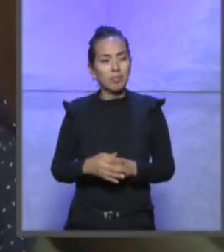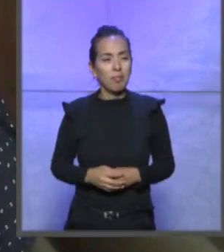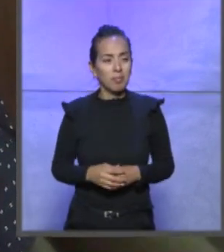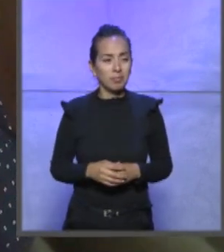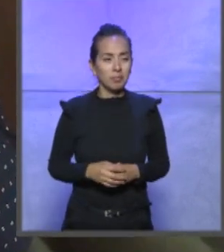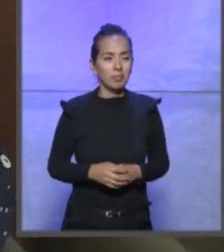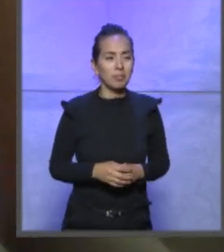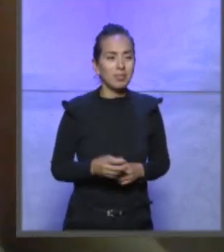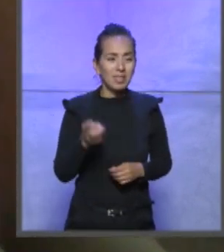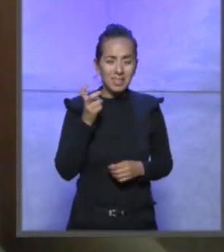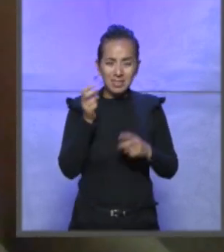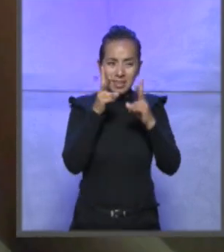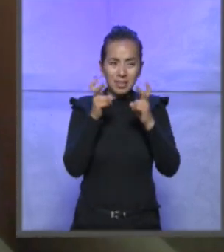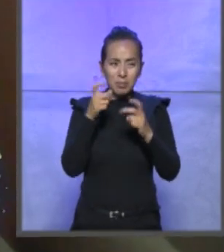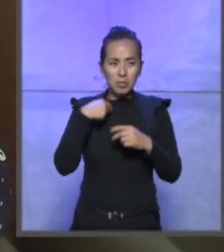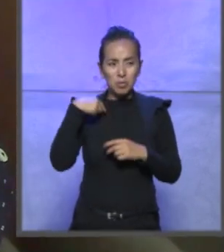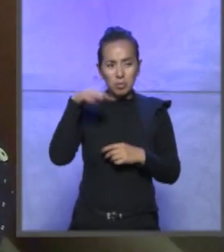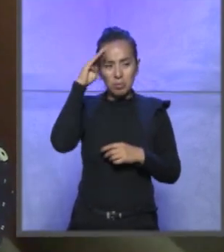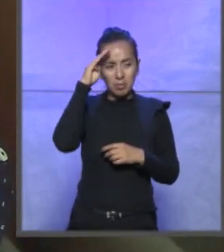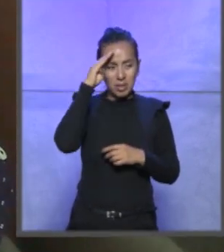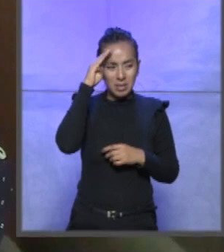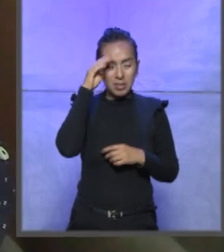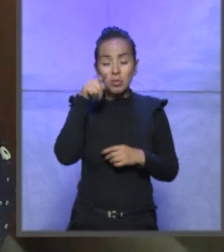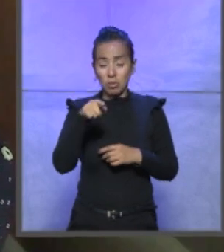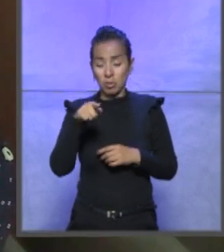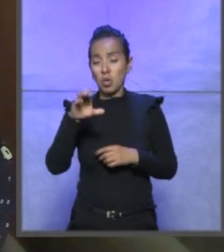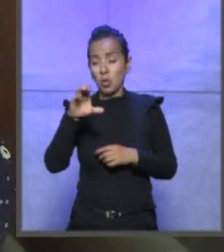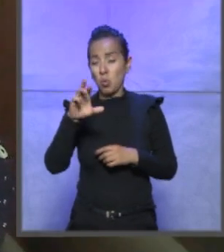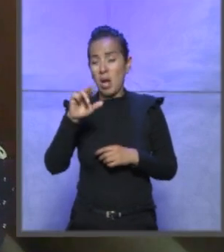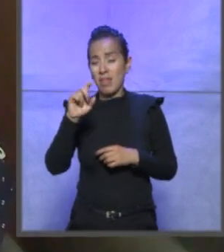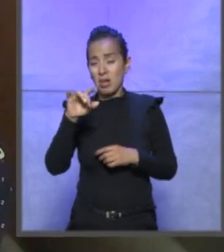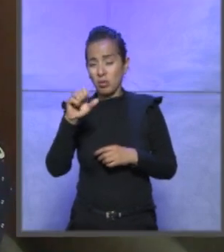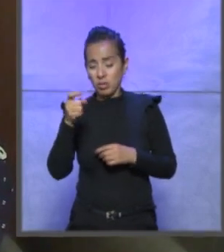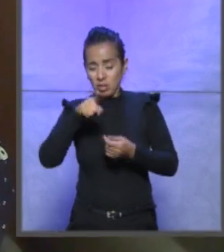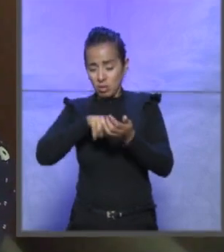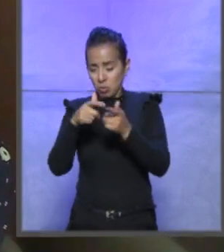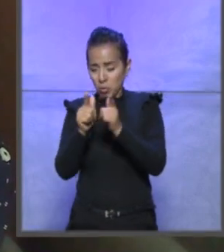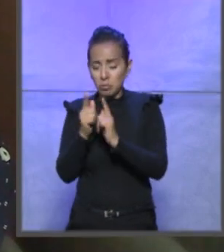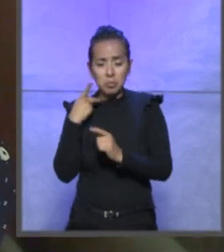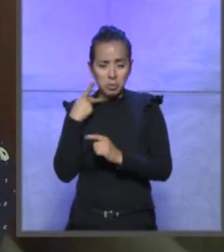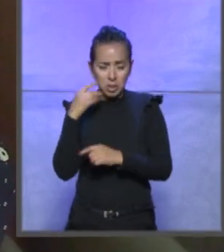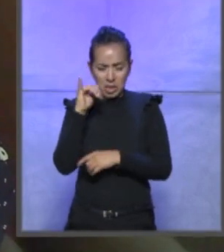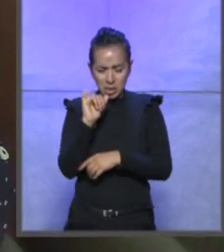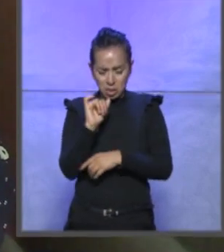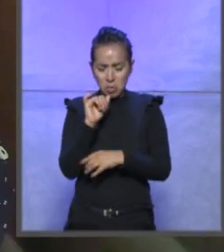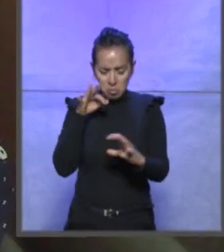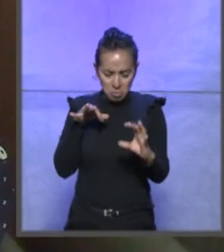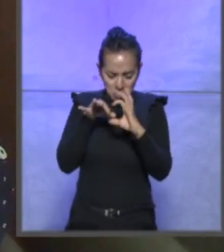Bien, respecto a este tema, considero que los cuadros dentro de los partidos políticos efectivamente